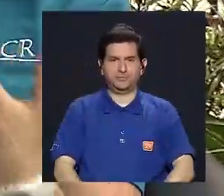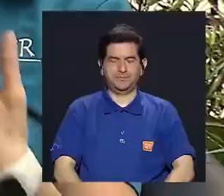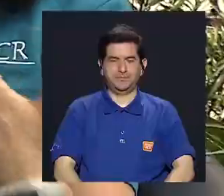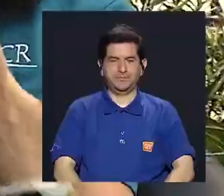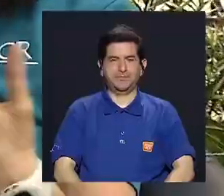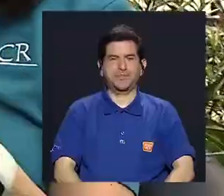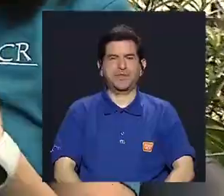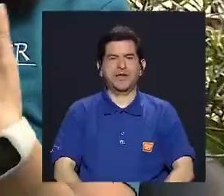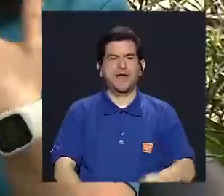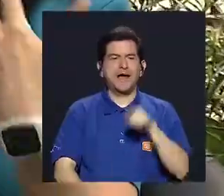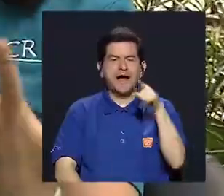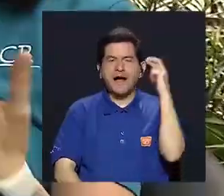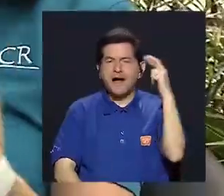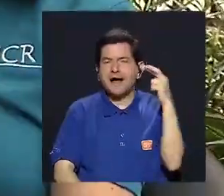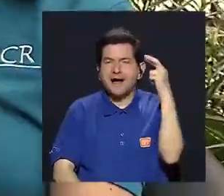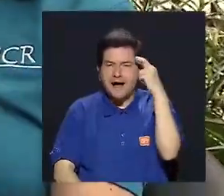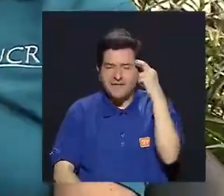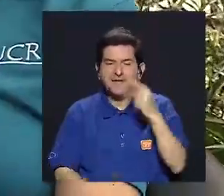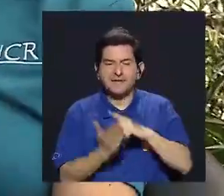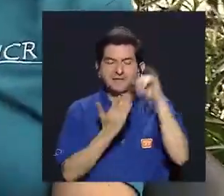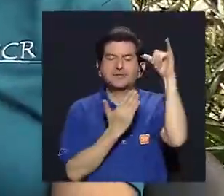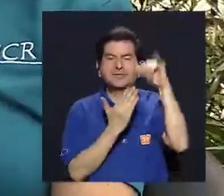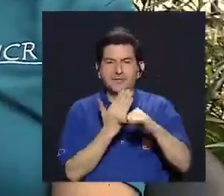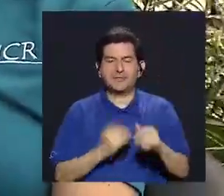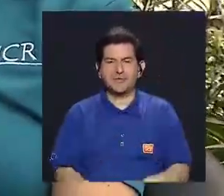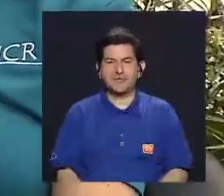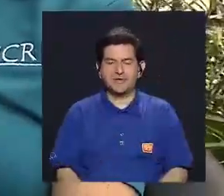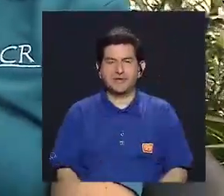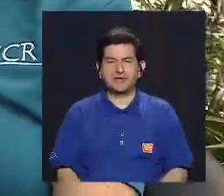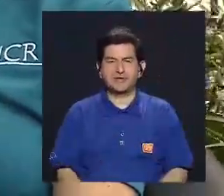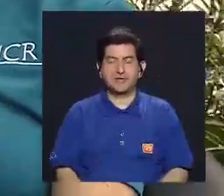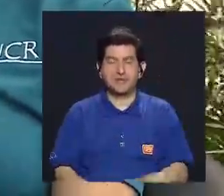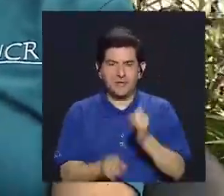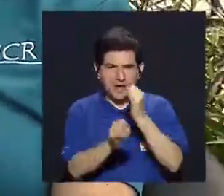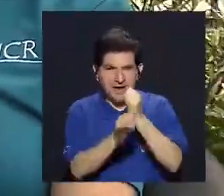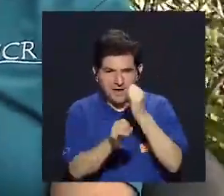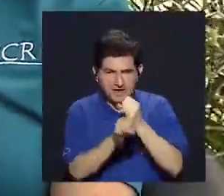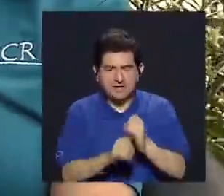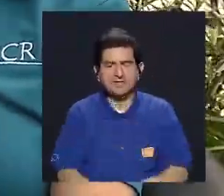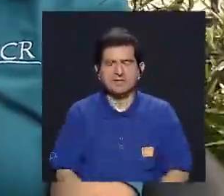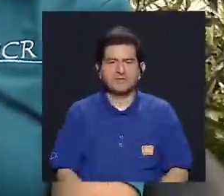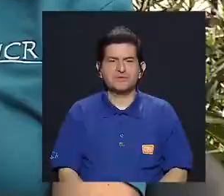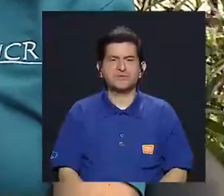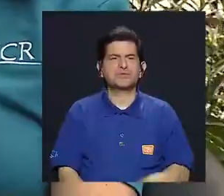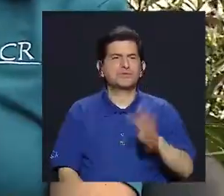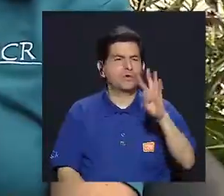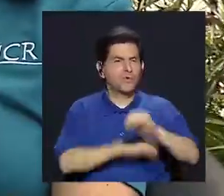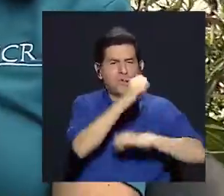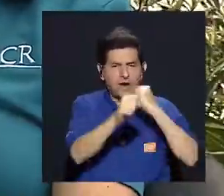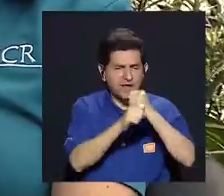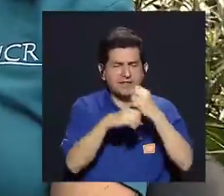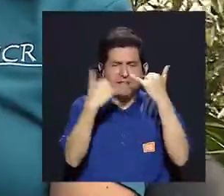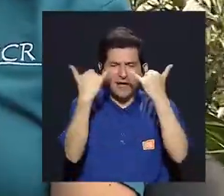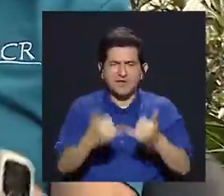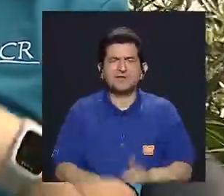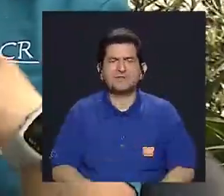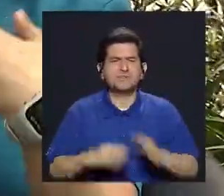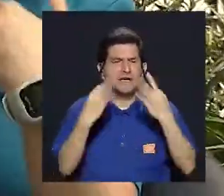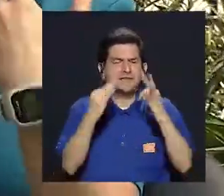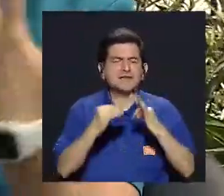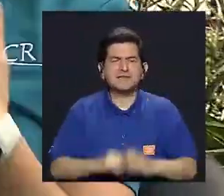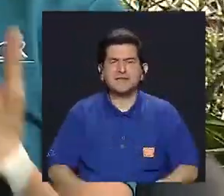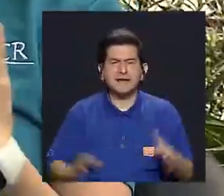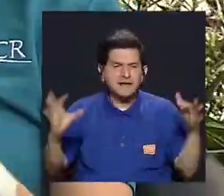ahí está digamos la razón de ser de este proyecto inicia desde hace más de 40 años en la sección ha investigado determinantes